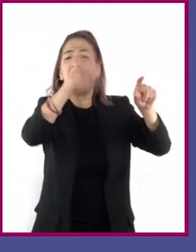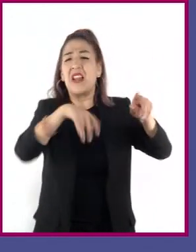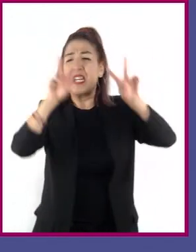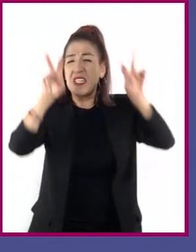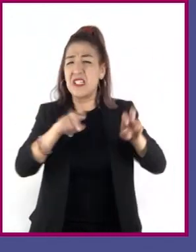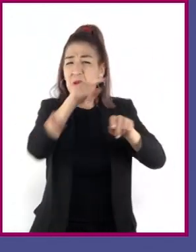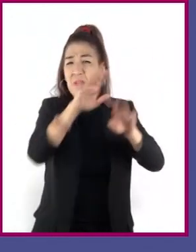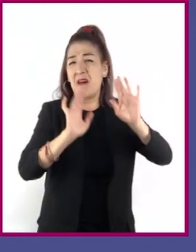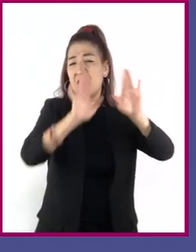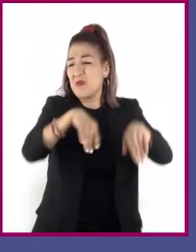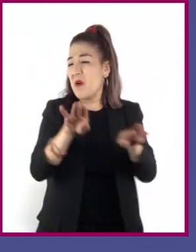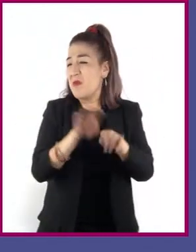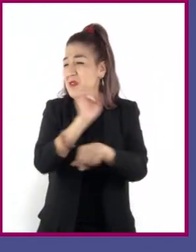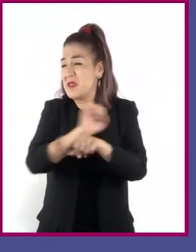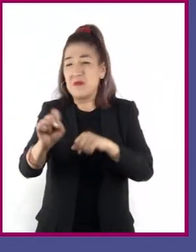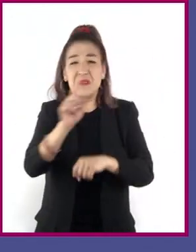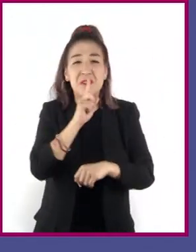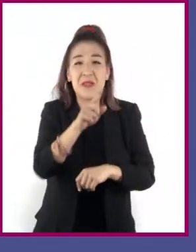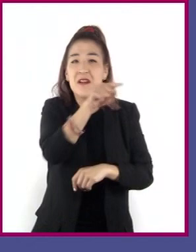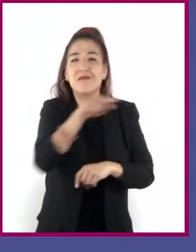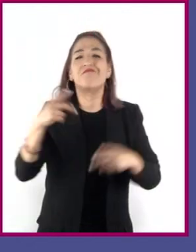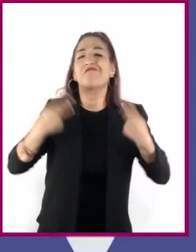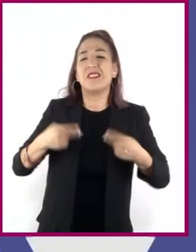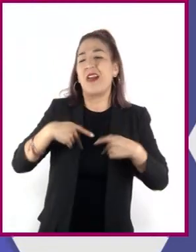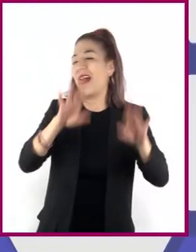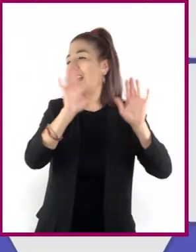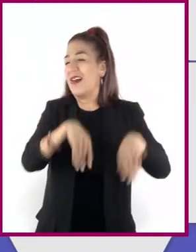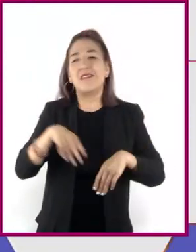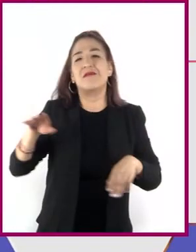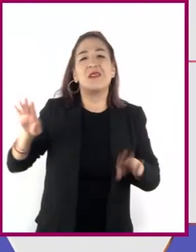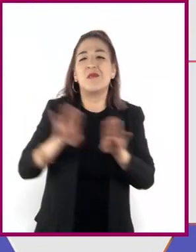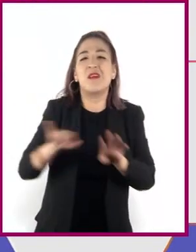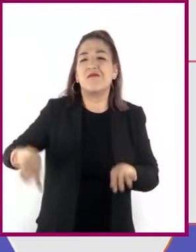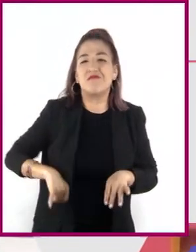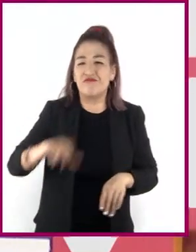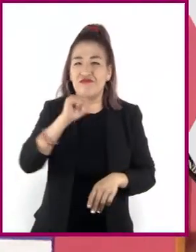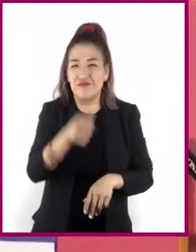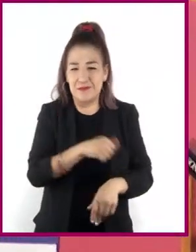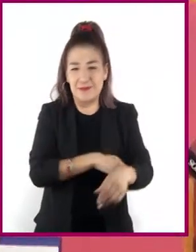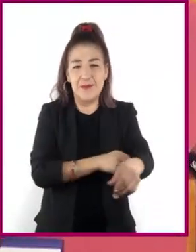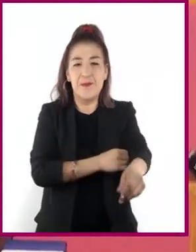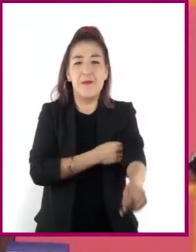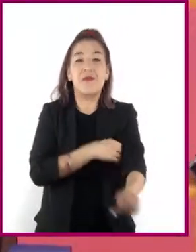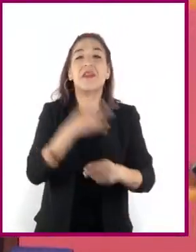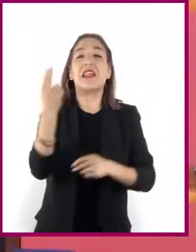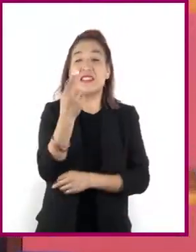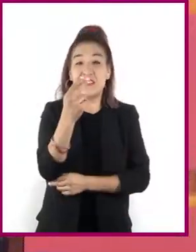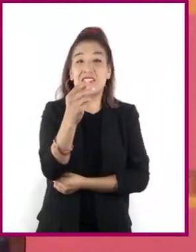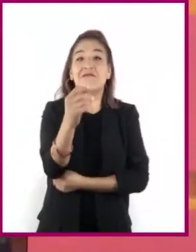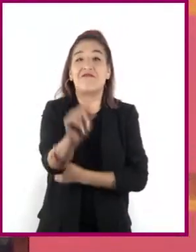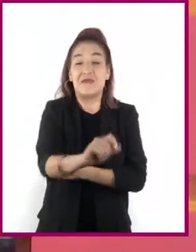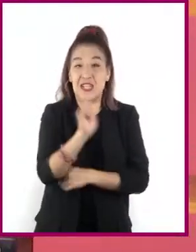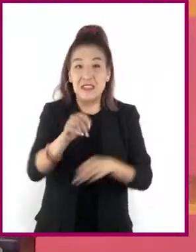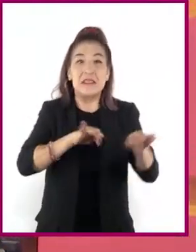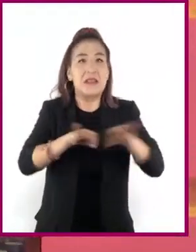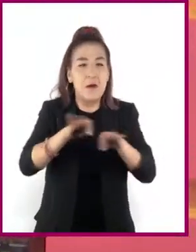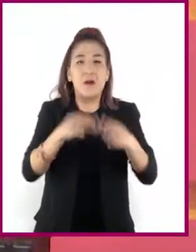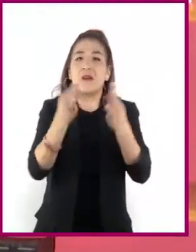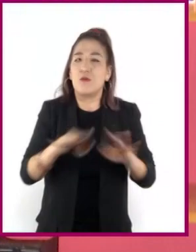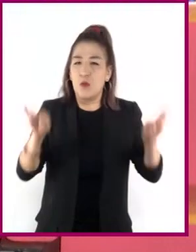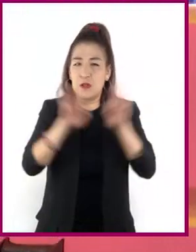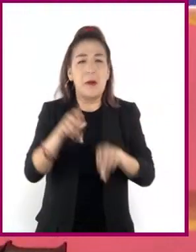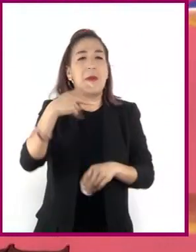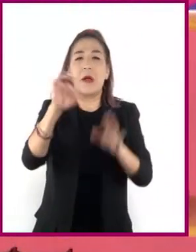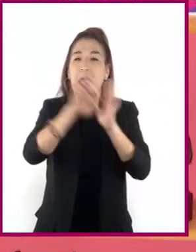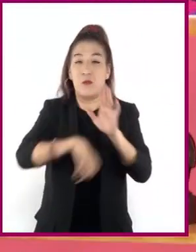provocar que el lector simplemente no le haga caso es una tarea realmente interesante pero por ejemplo